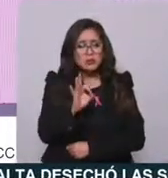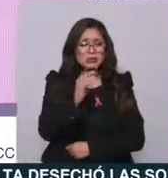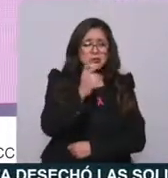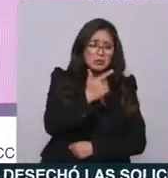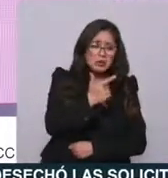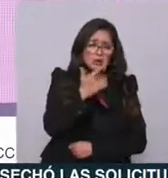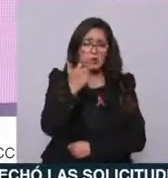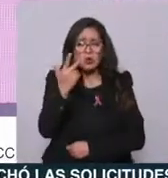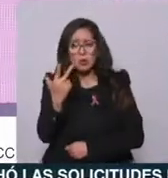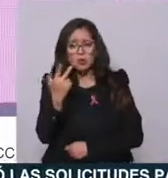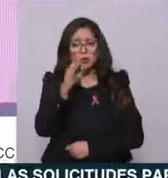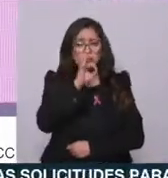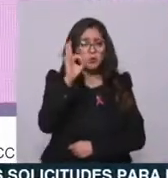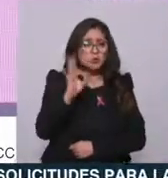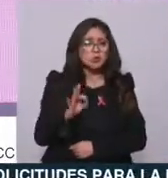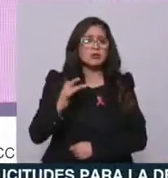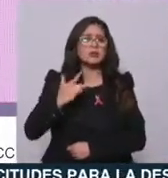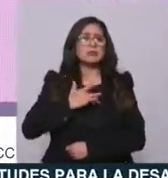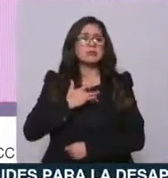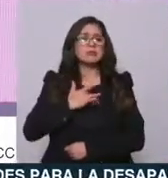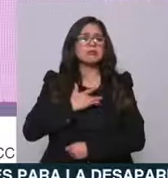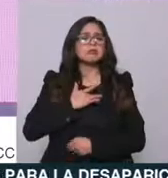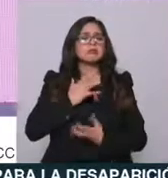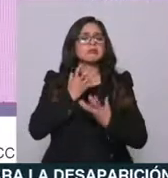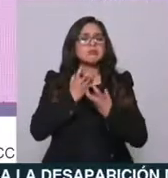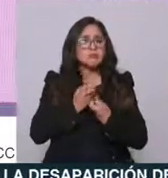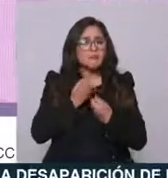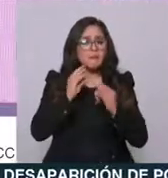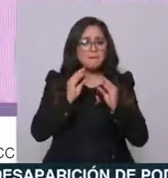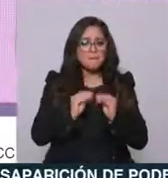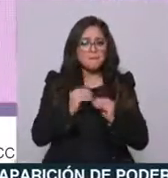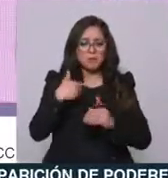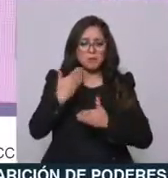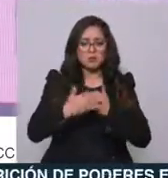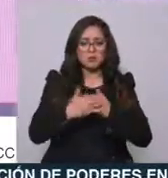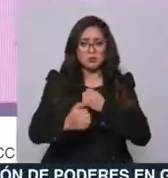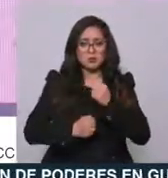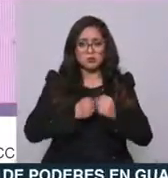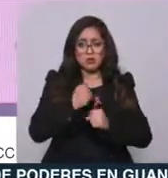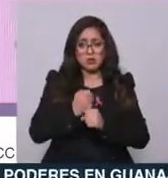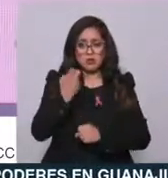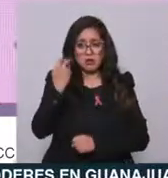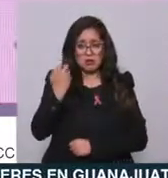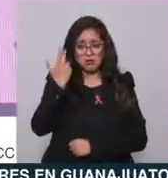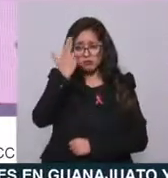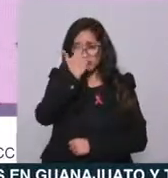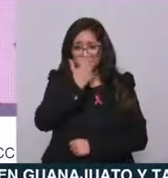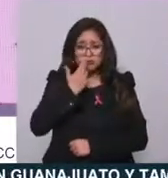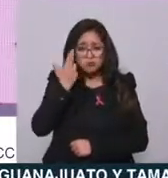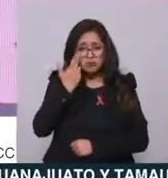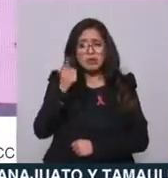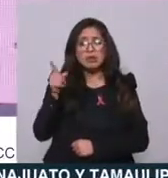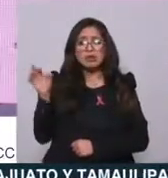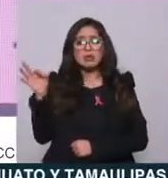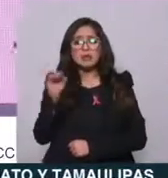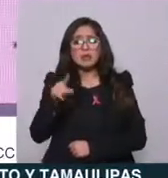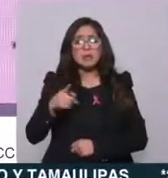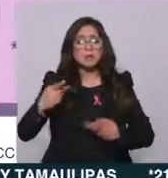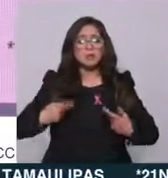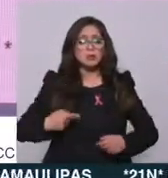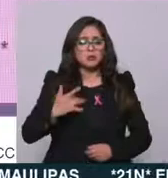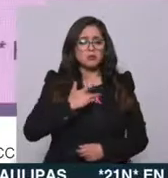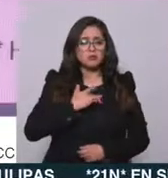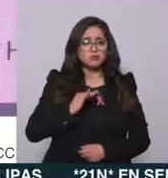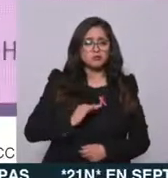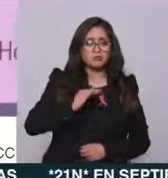7-8% de tener un infarto en los próximos 10 años. Esto ya es un riesgo moderado y esto es un promedio, porque si ese individuo tiene la presión alta, su riesgo